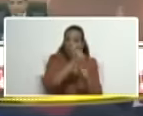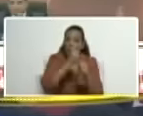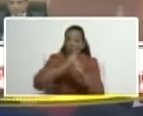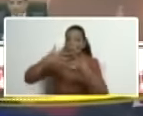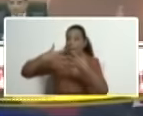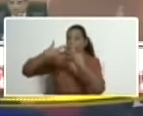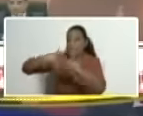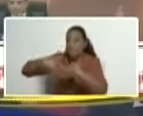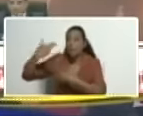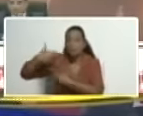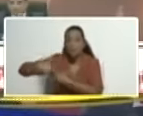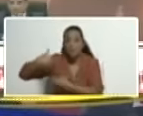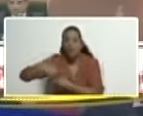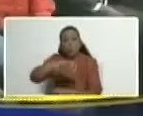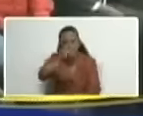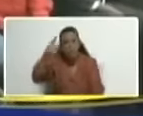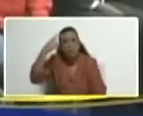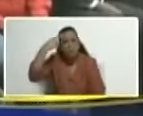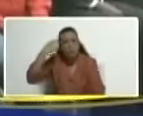trabajadoras,